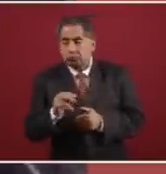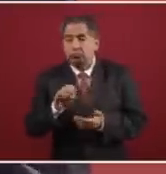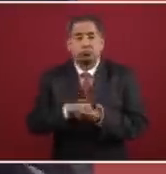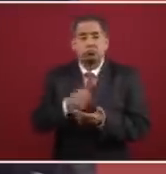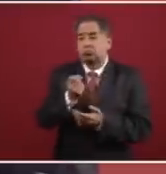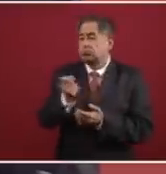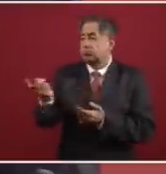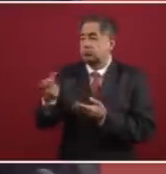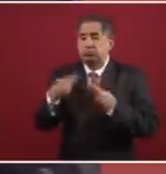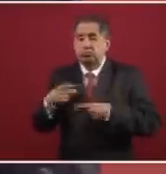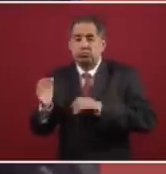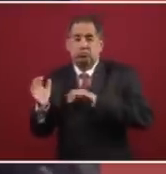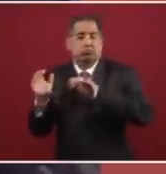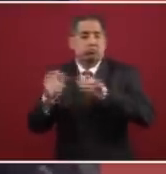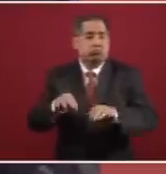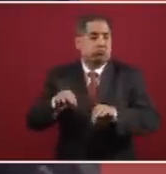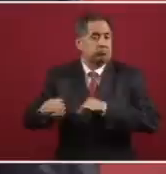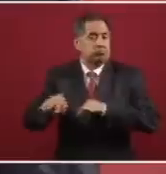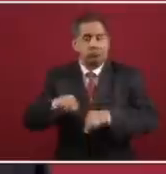por ejemplo.